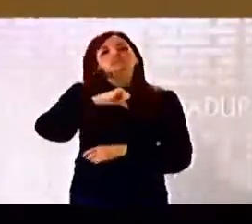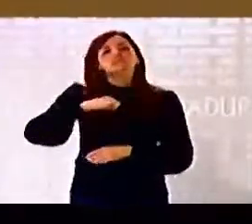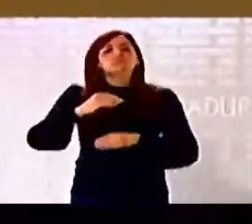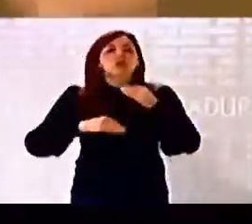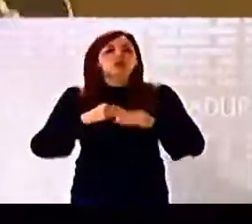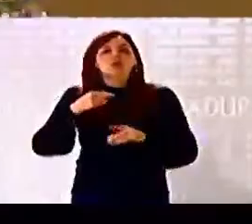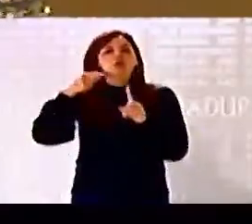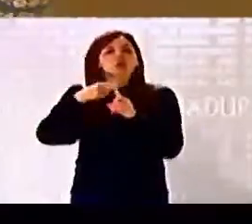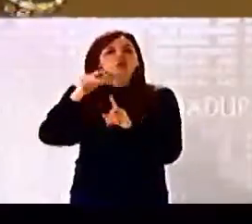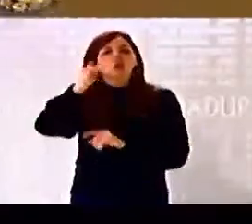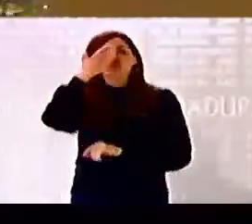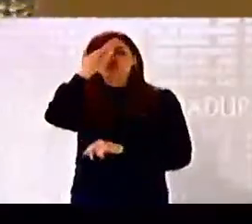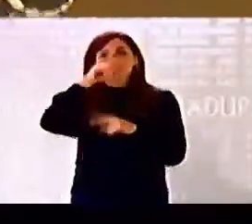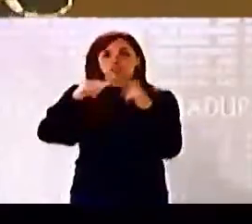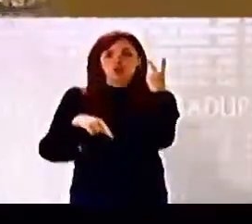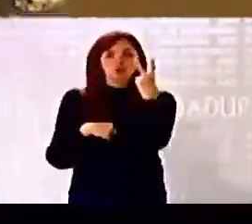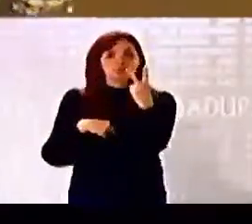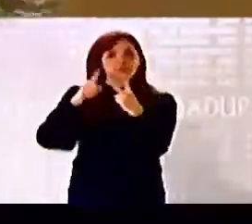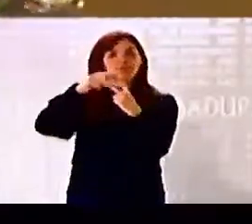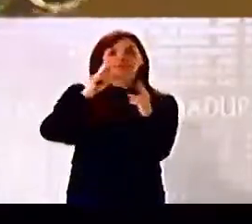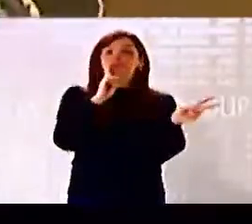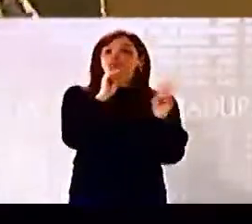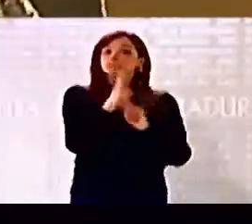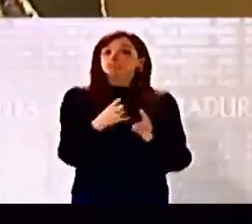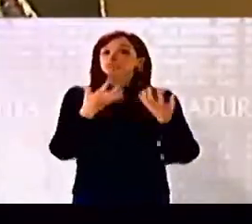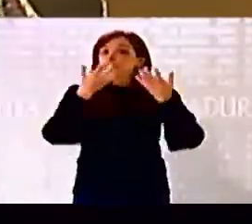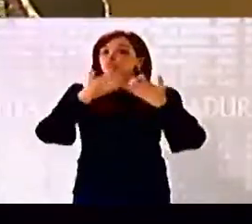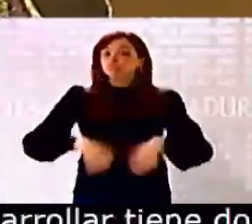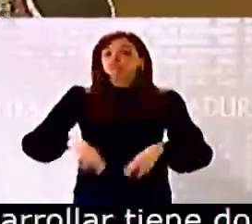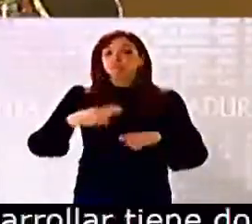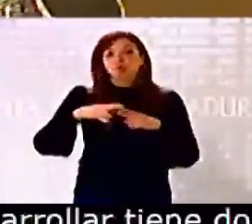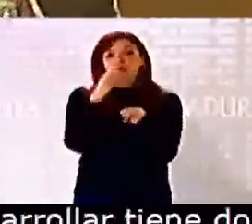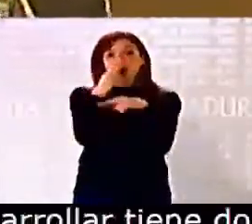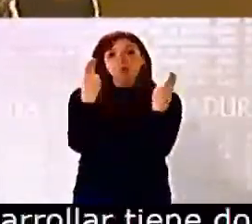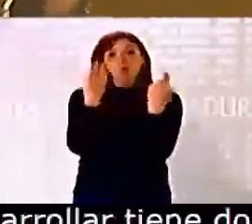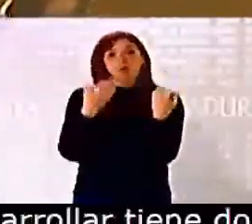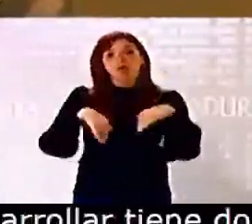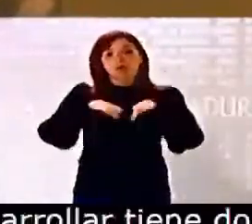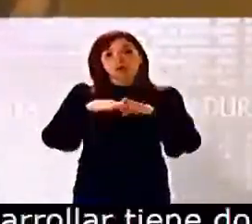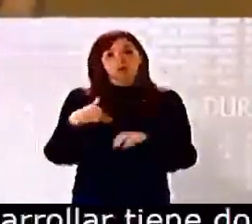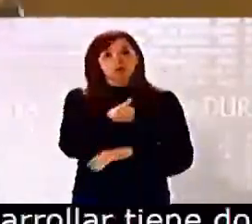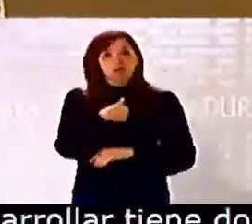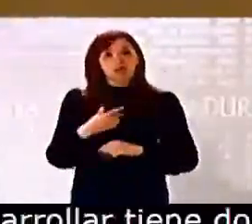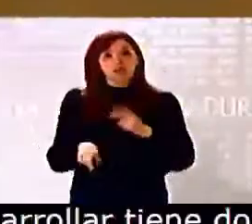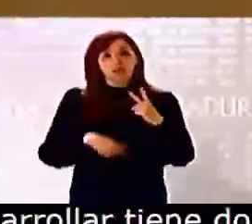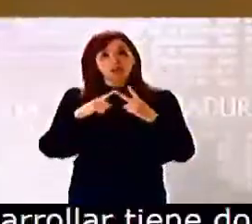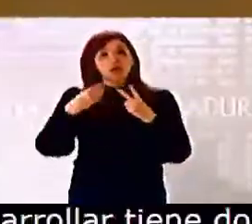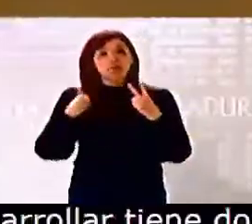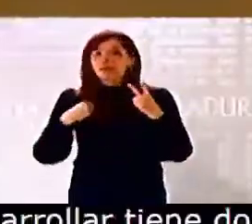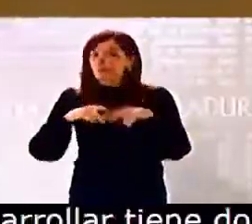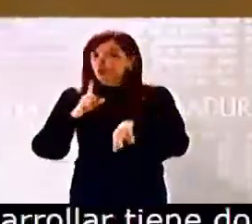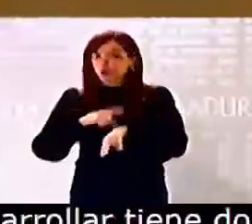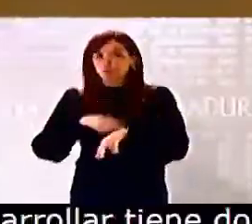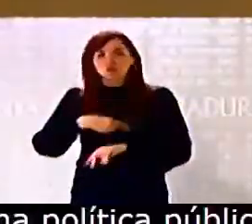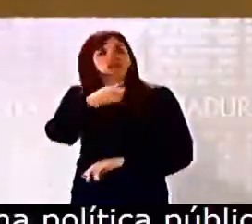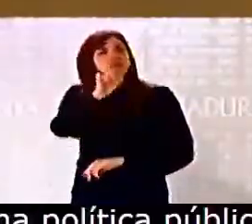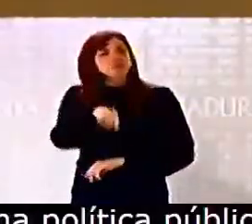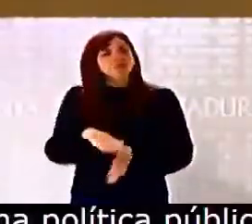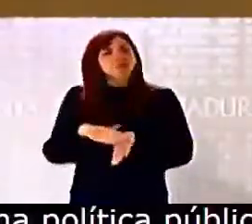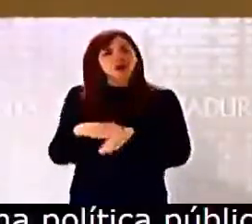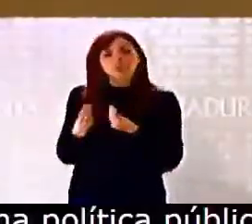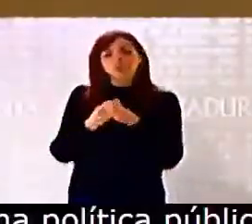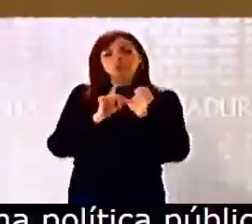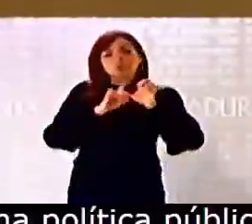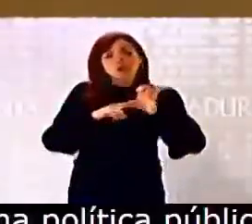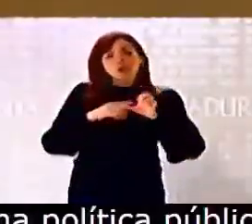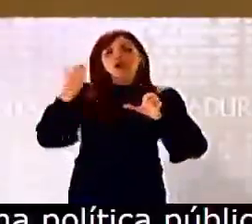fundamentales: dar una respuesta y poner en marcha una política pública de conciliación y, al mismo tiempo, y este ya es algo sobre lo que la Junta de